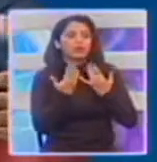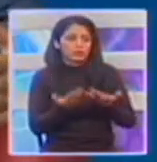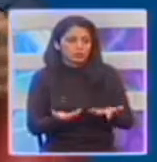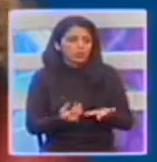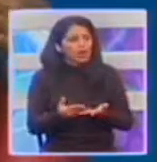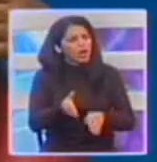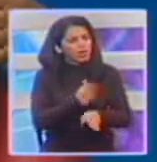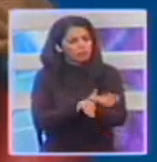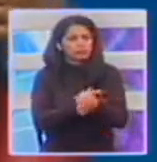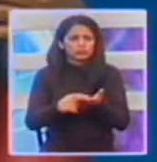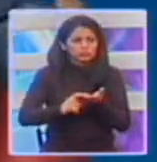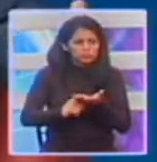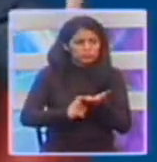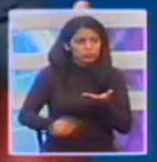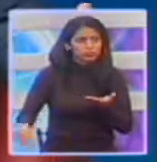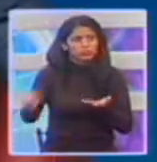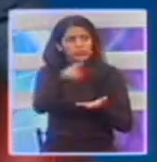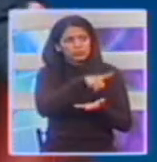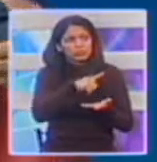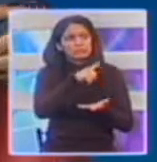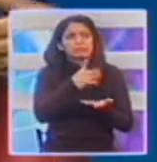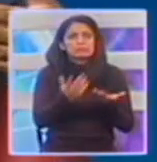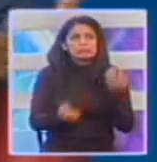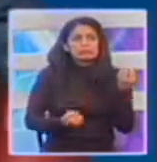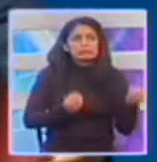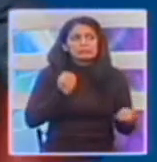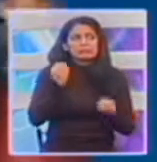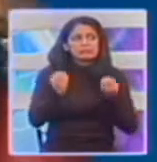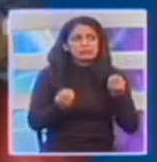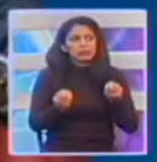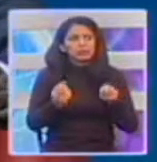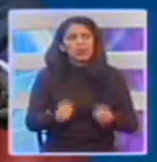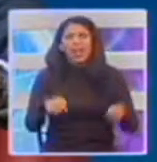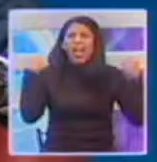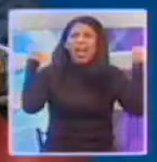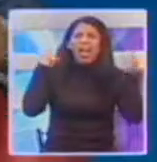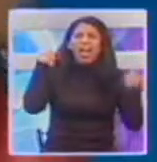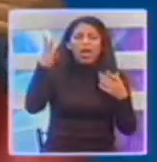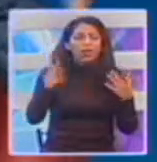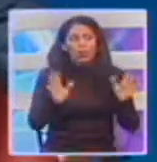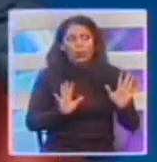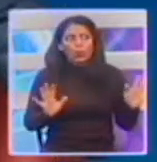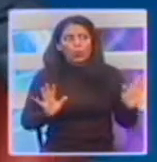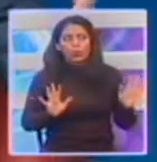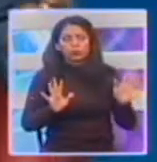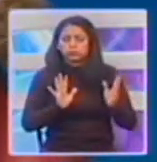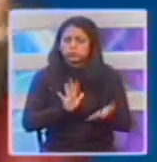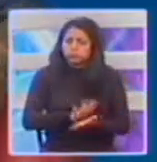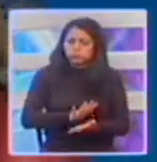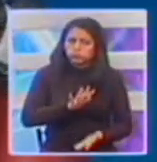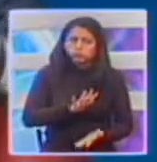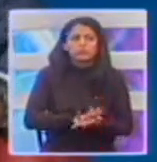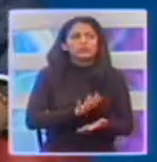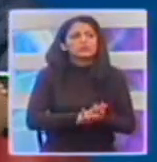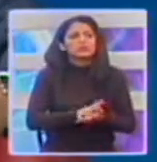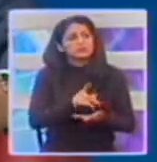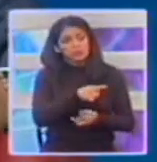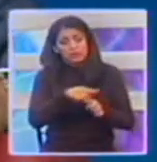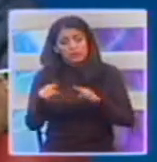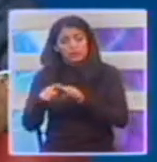nosotros pues hemos evitado justamente el linchamiento mediático en contra el ministro así como también de los asambleístas